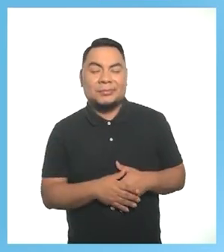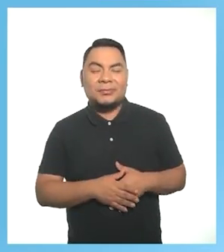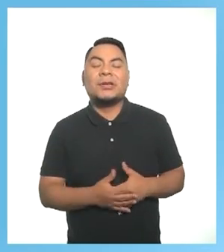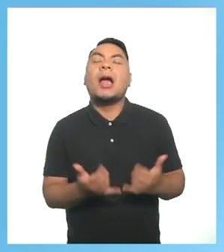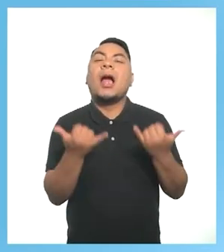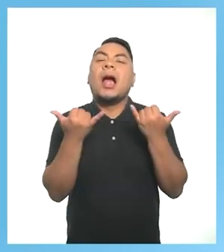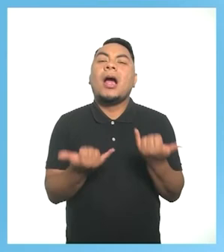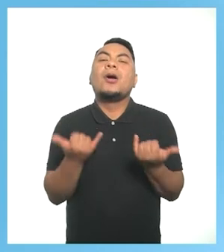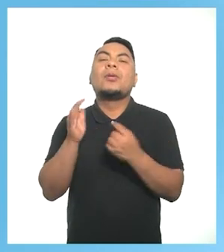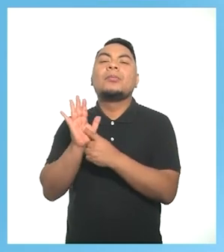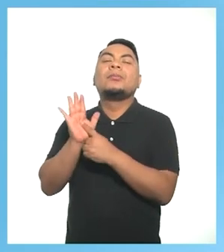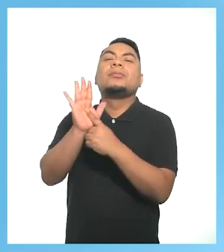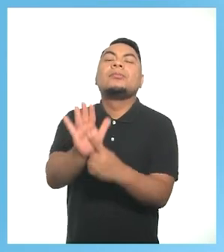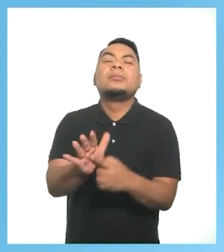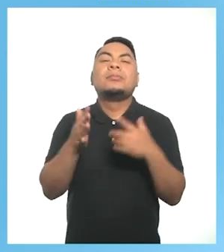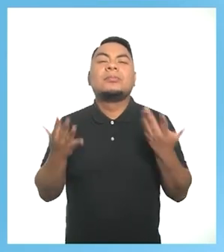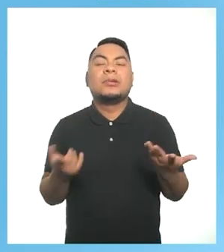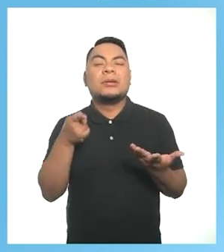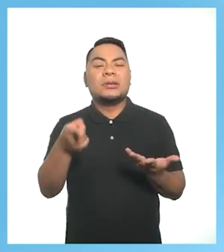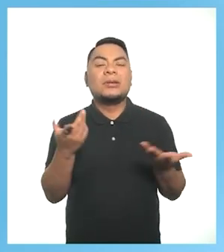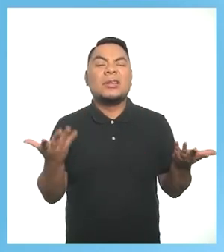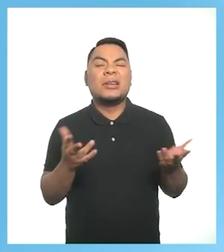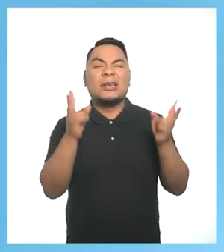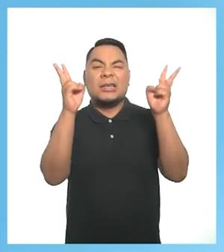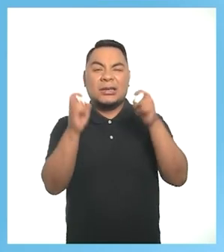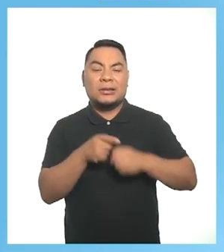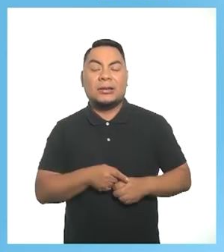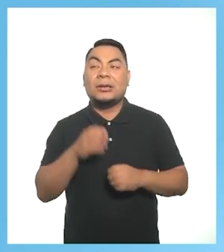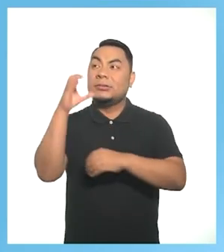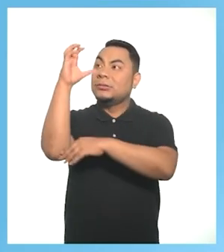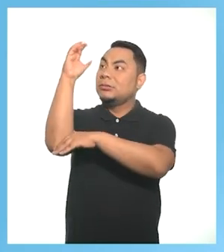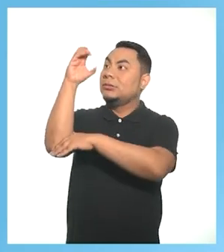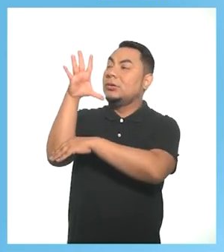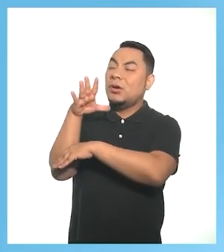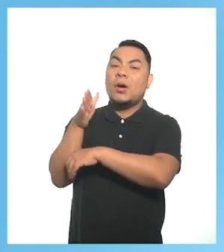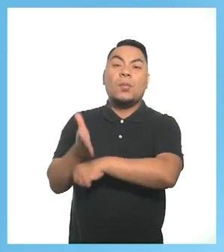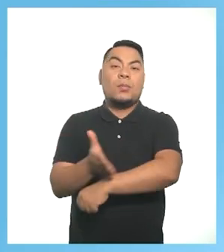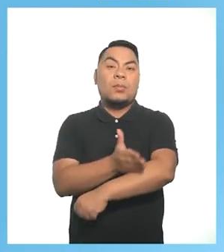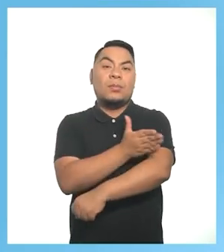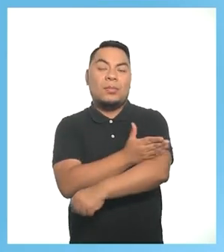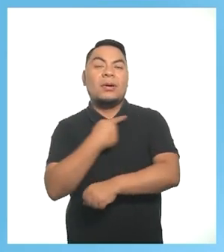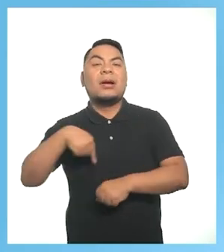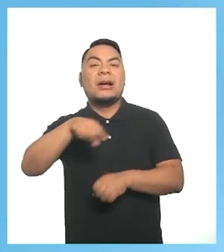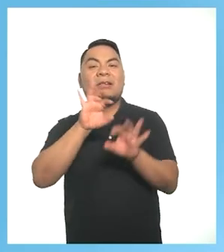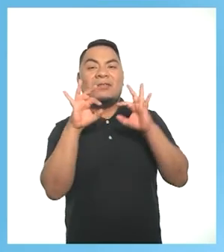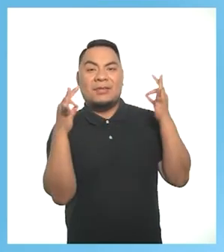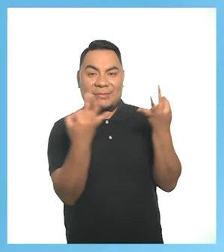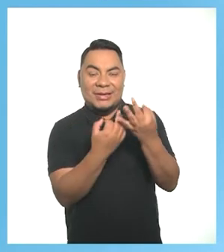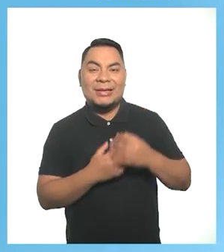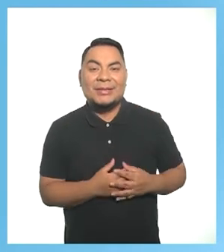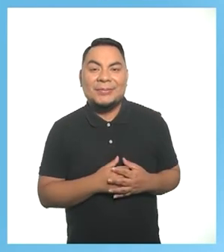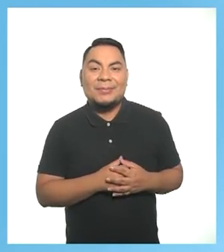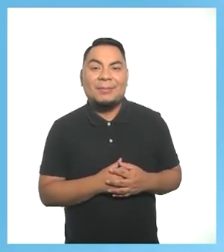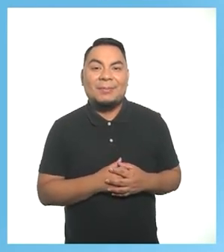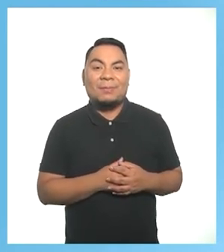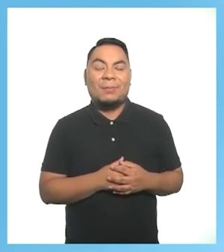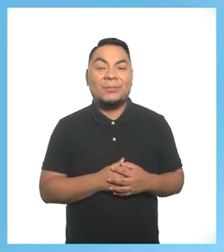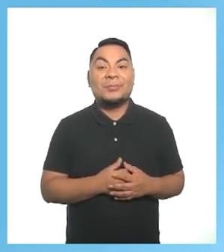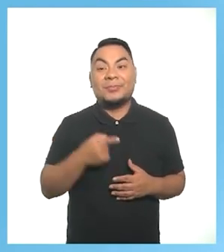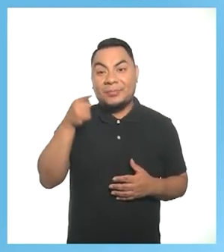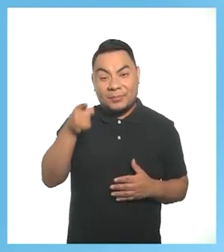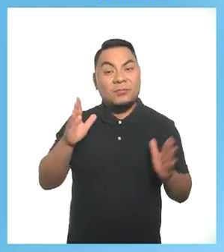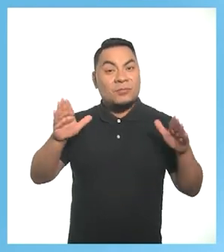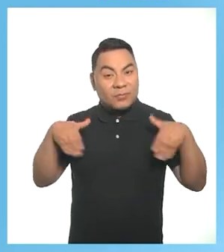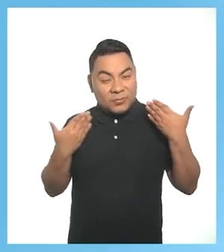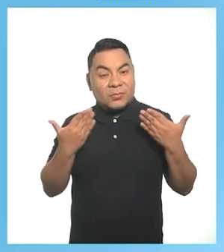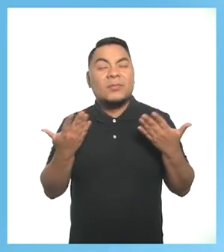desarrollado, ahora les presento nuestra sección, el semáforo del progreso como familia.